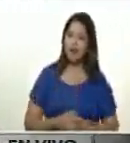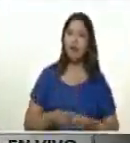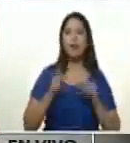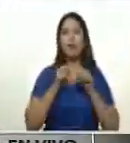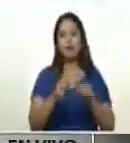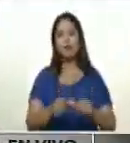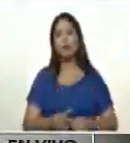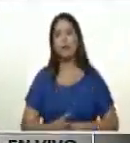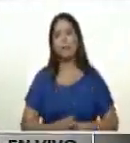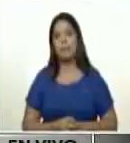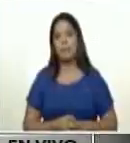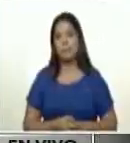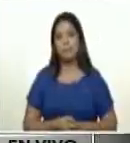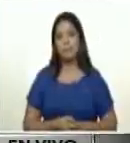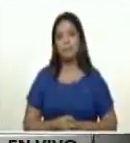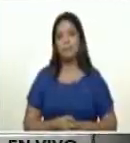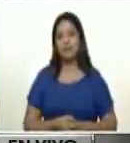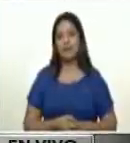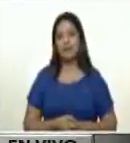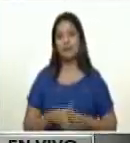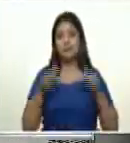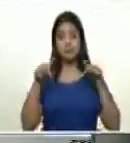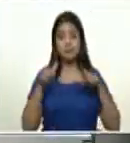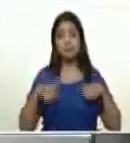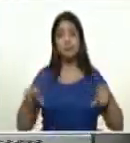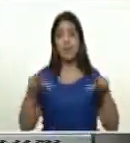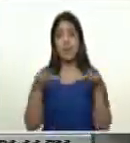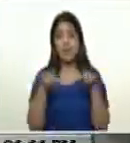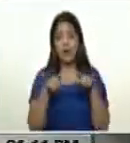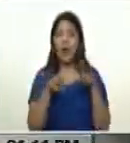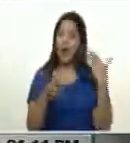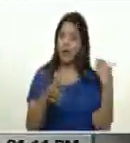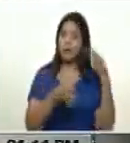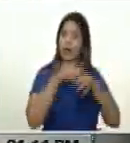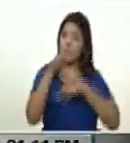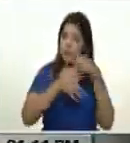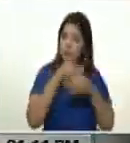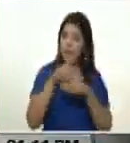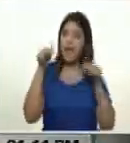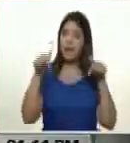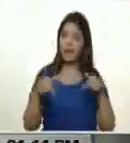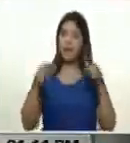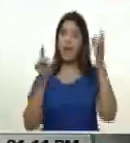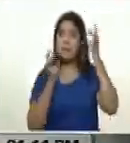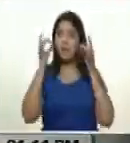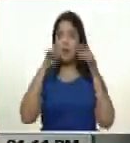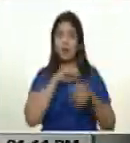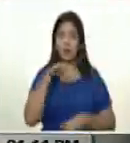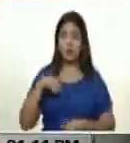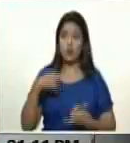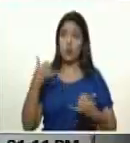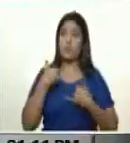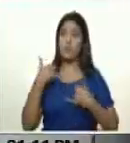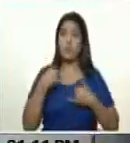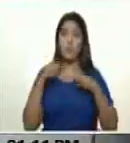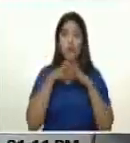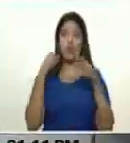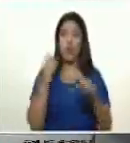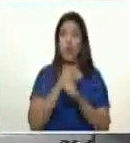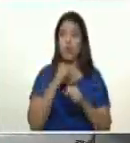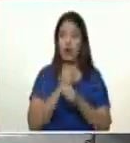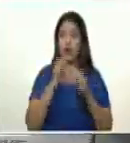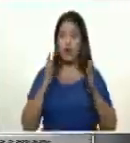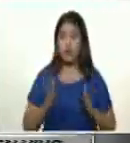Continuamos. Este es el área donde, por lo menos, como le expliqué, el molde fue hecho aquí criollamente por nosotros mismos,